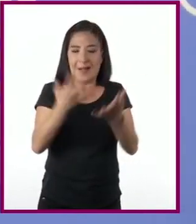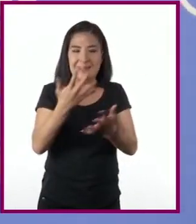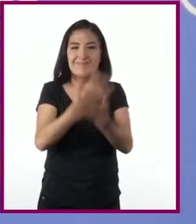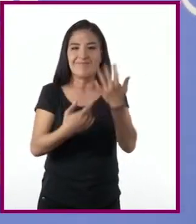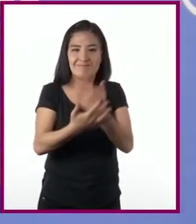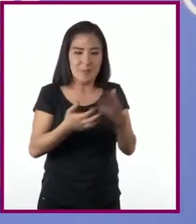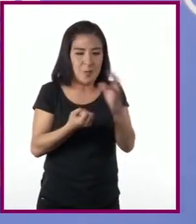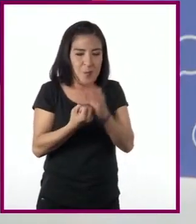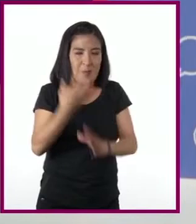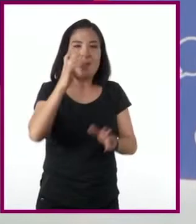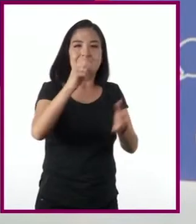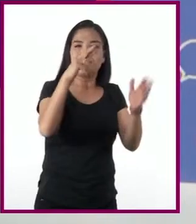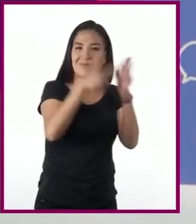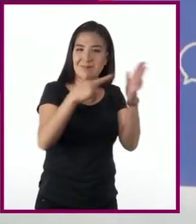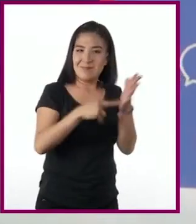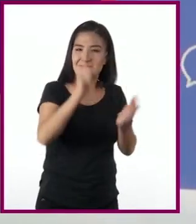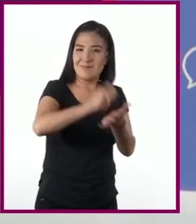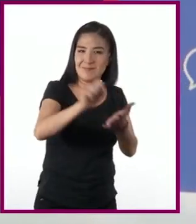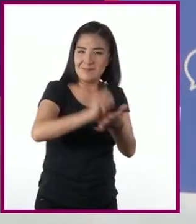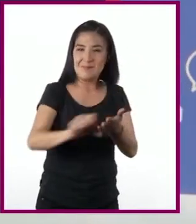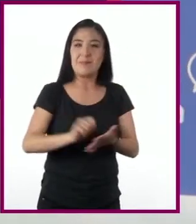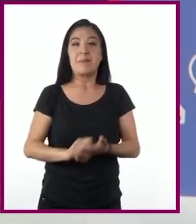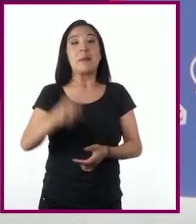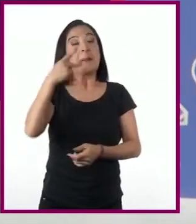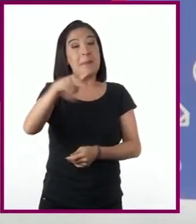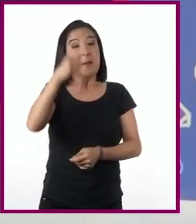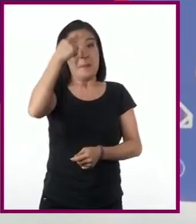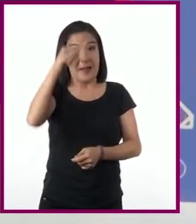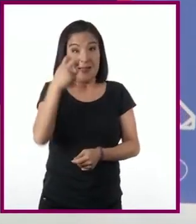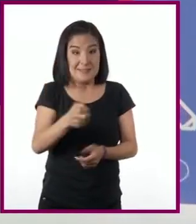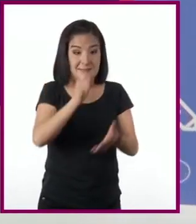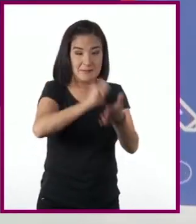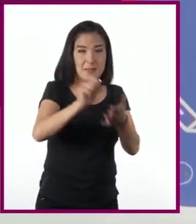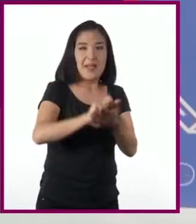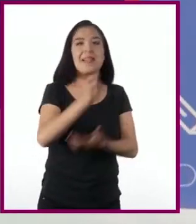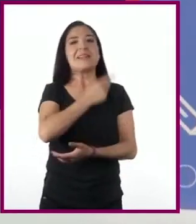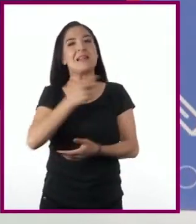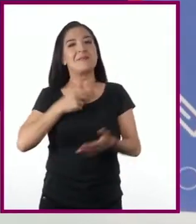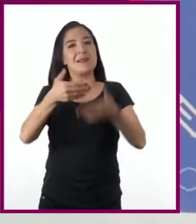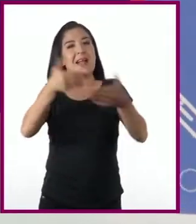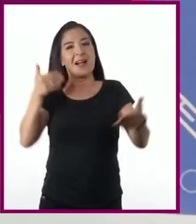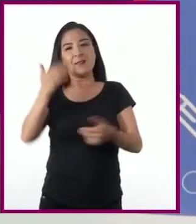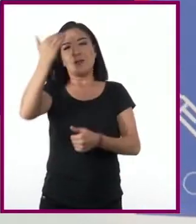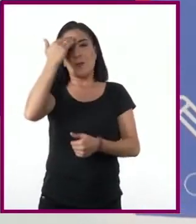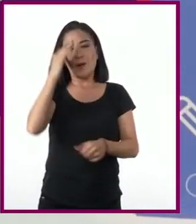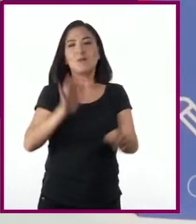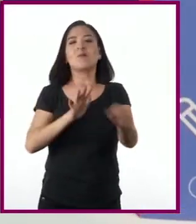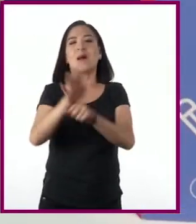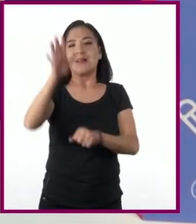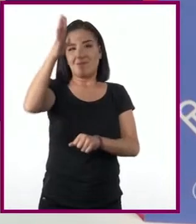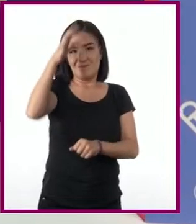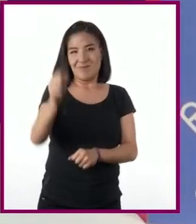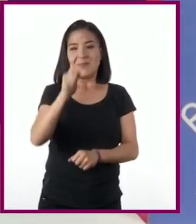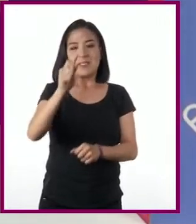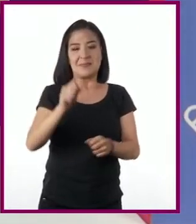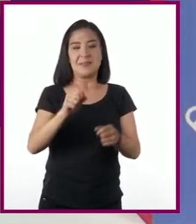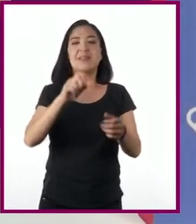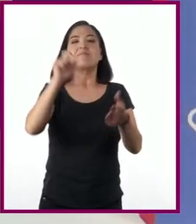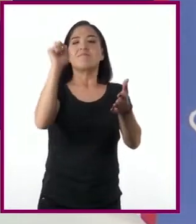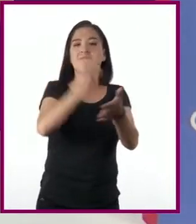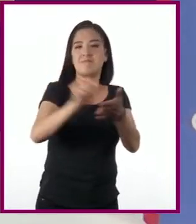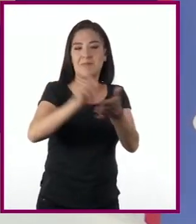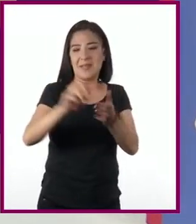a redactar un reglamento. Pero para eso debemos conocer además un aspecto esencial, la redacción.